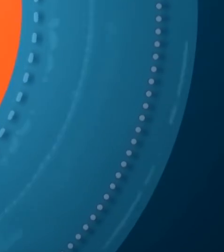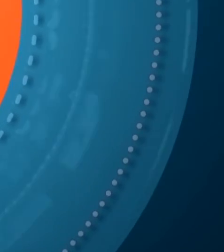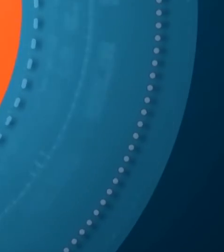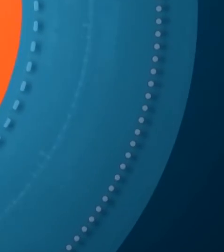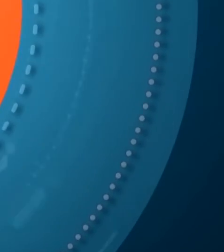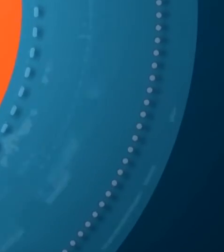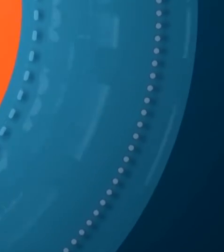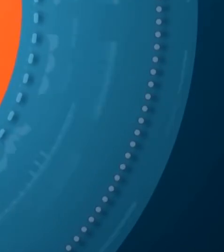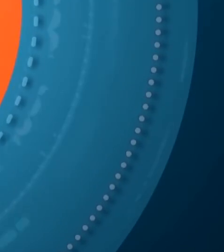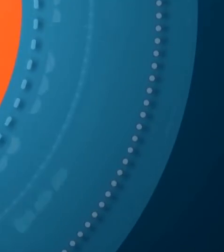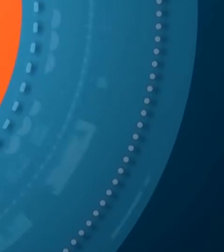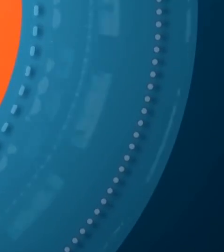¡Gracias!